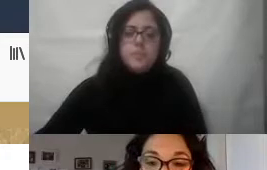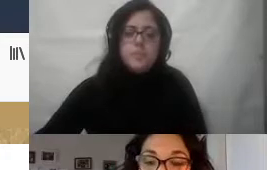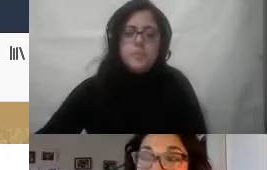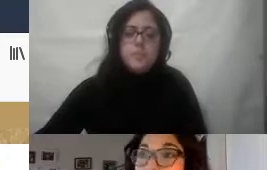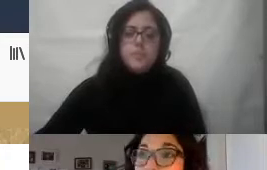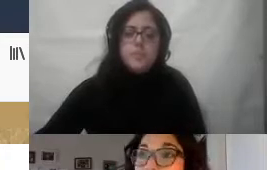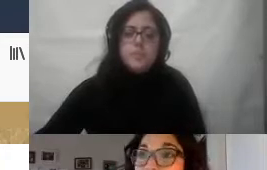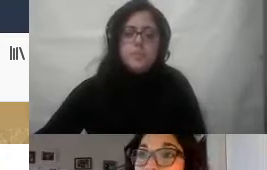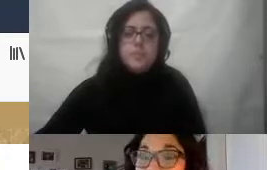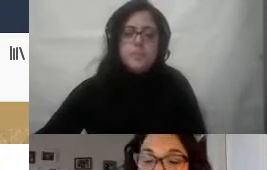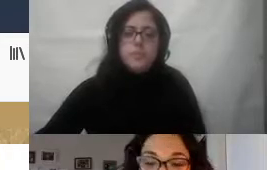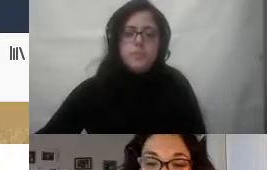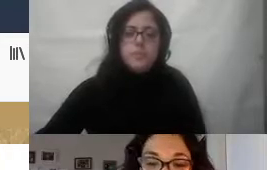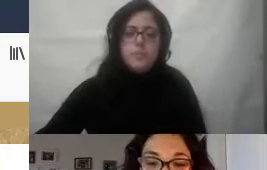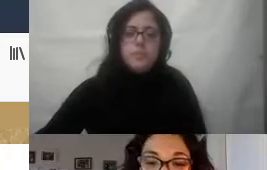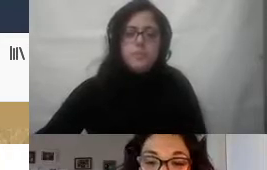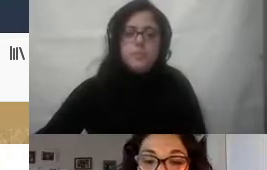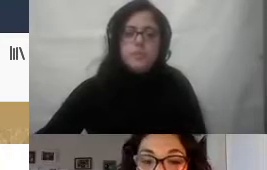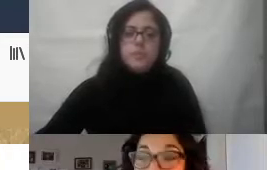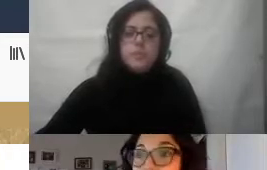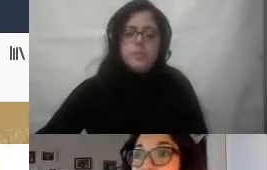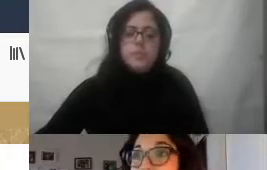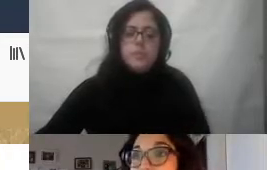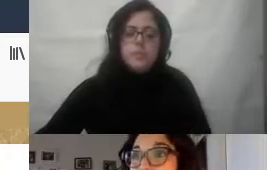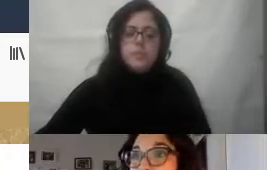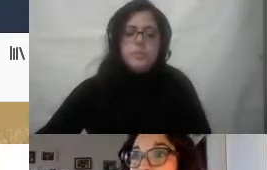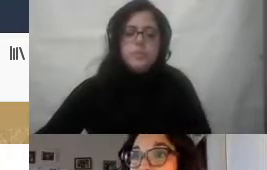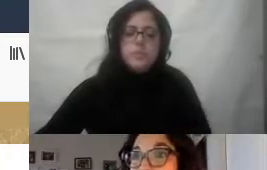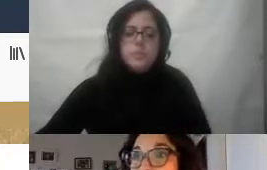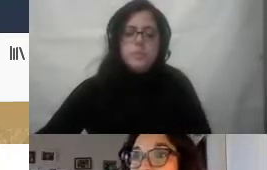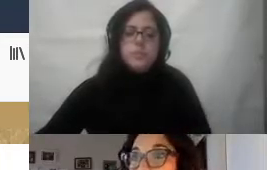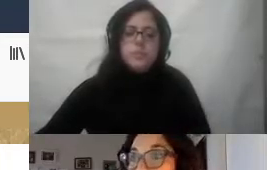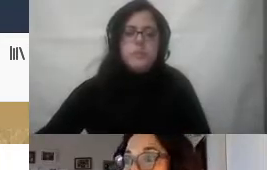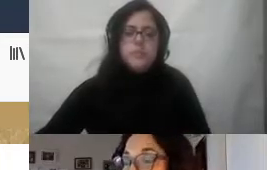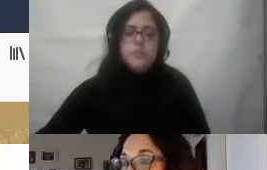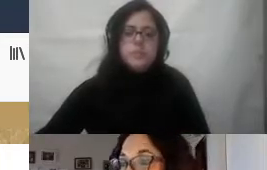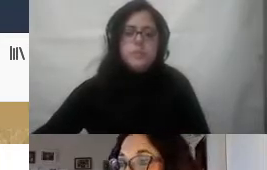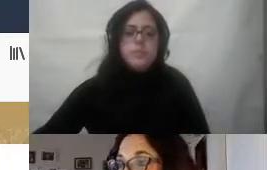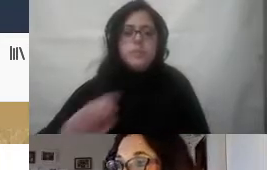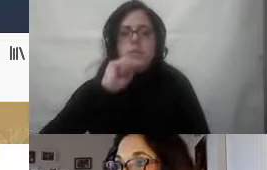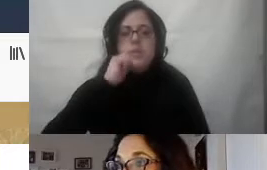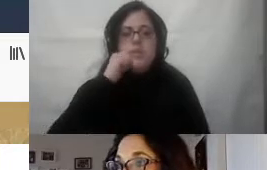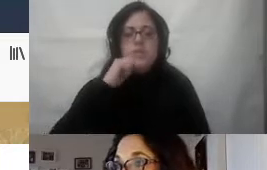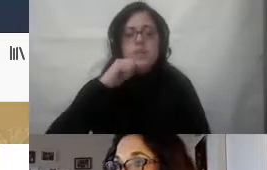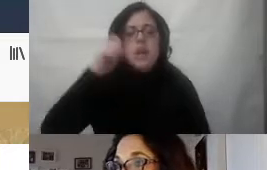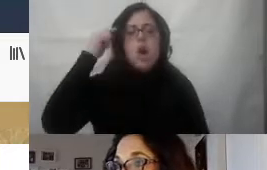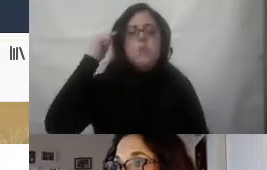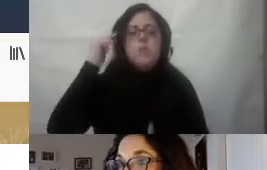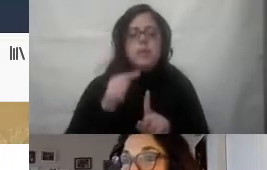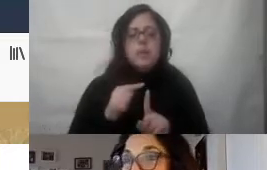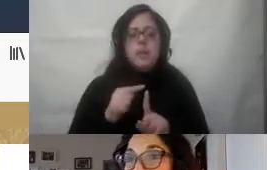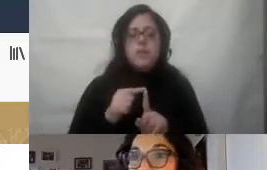déjame buscar el nombre bien para darlo, que se llama Perspectiva Problematizadora para una Educación